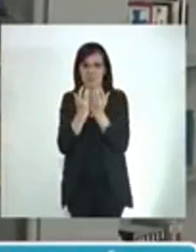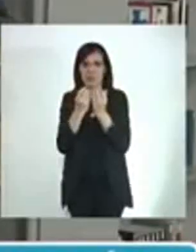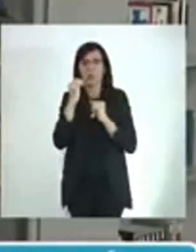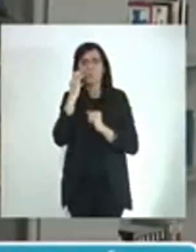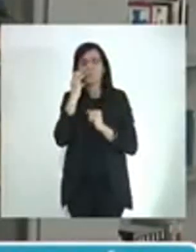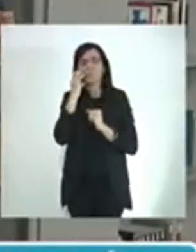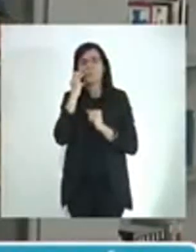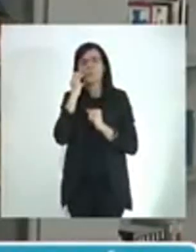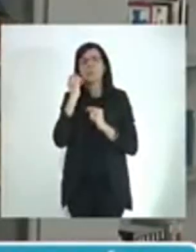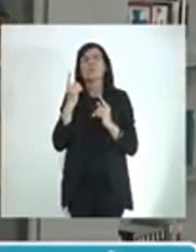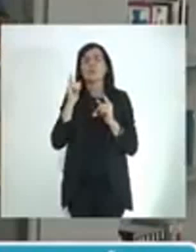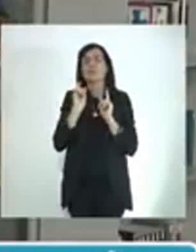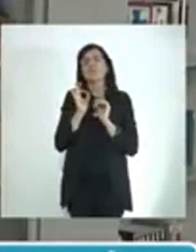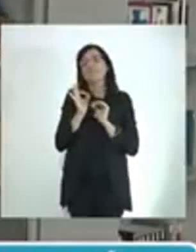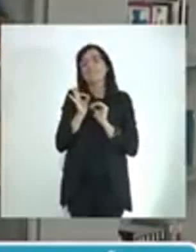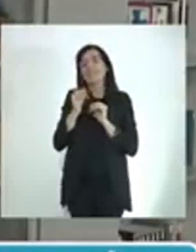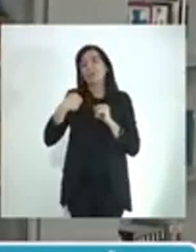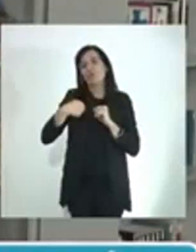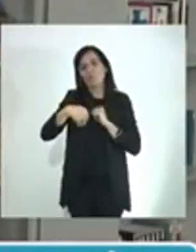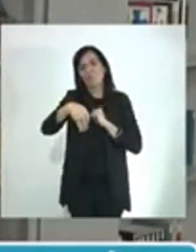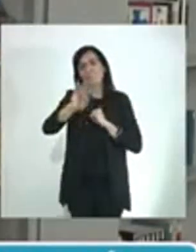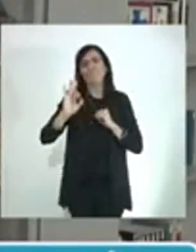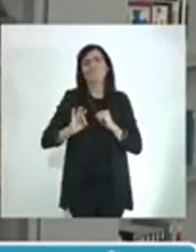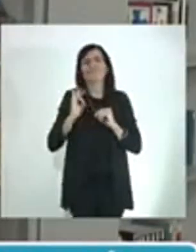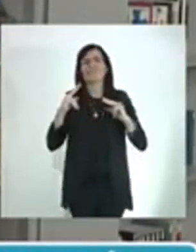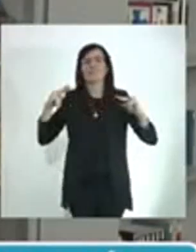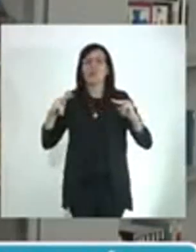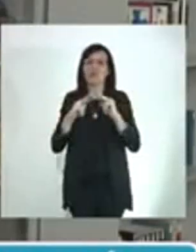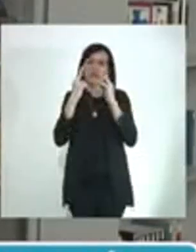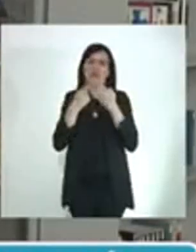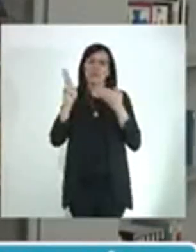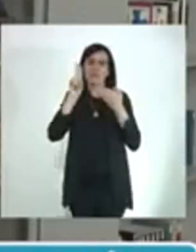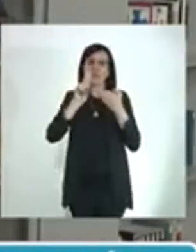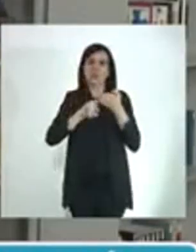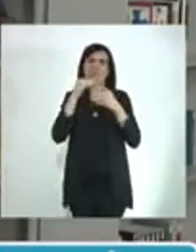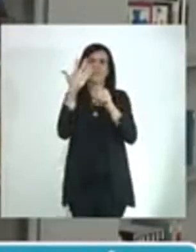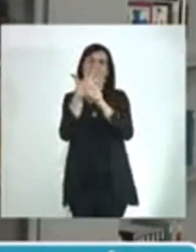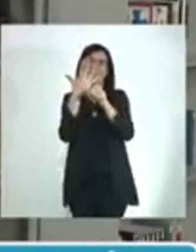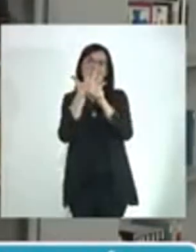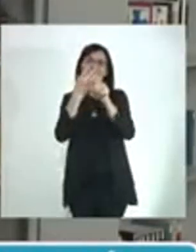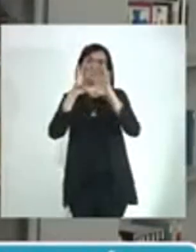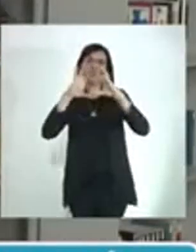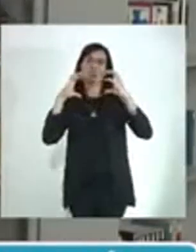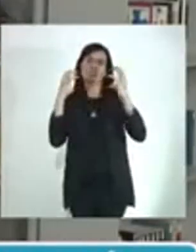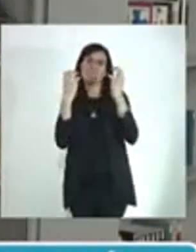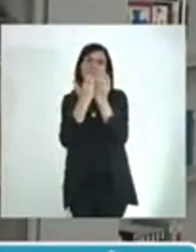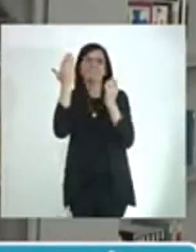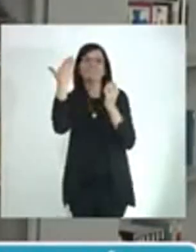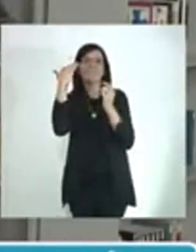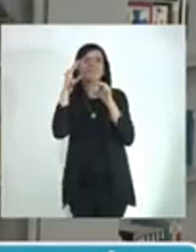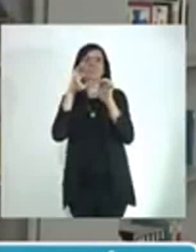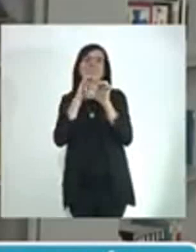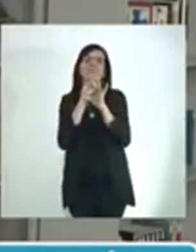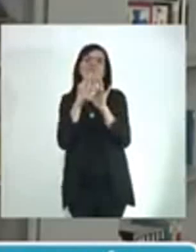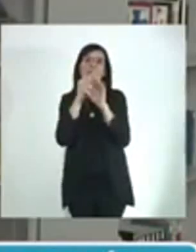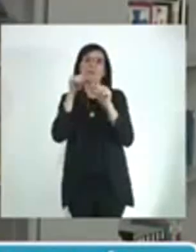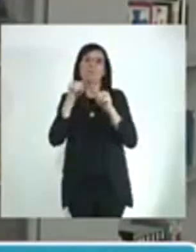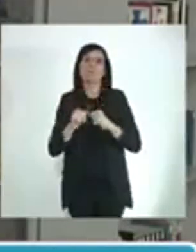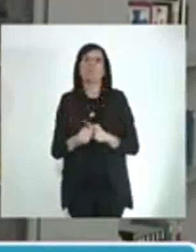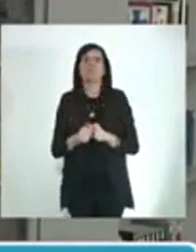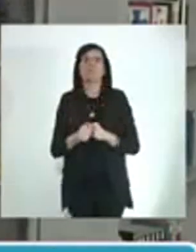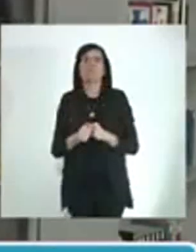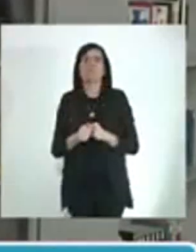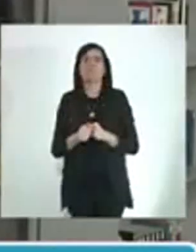volvemos a encontrar el próximo año, si Dios quiere, con el 5º Congreso Internacional de Educación desde Tucumán, sí, para todo el